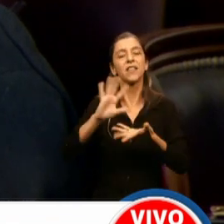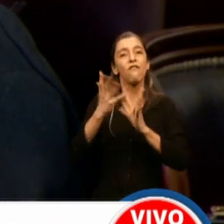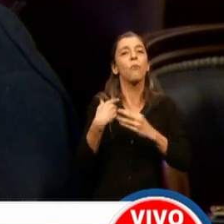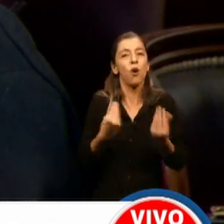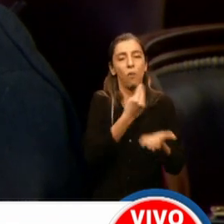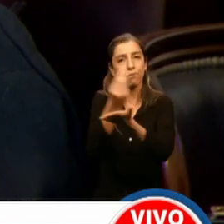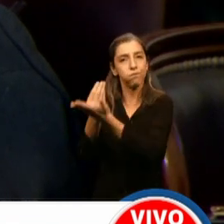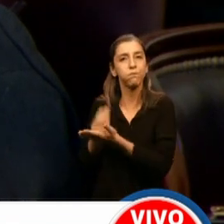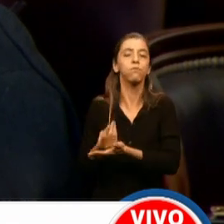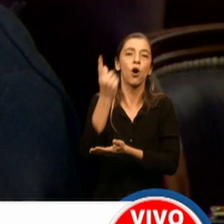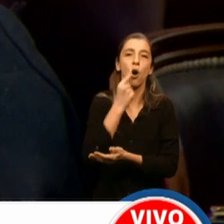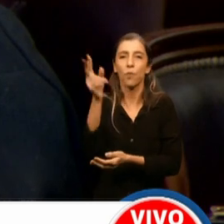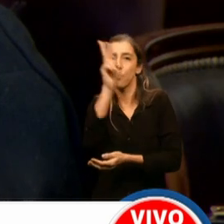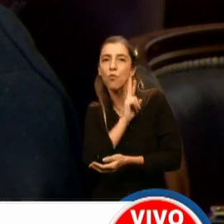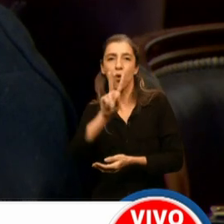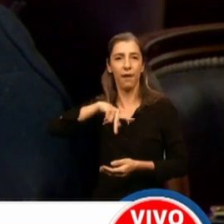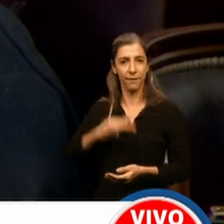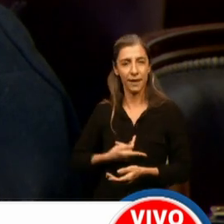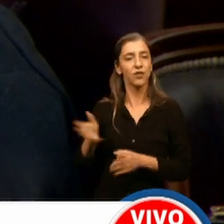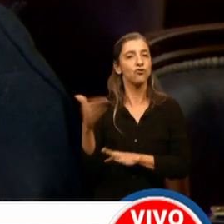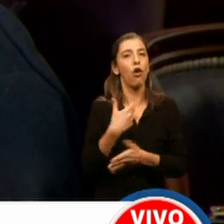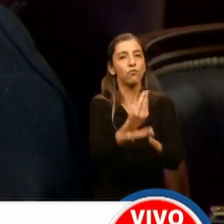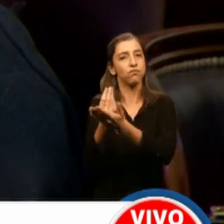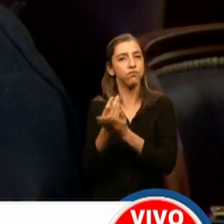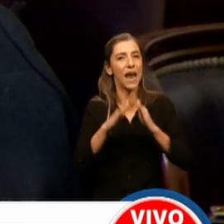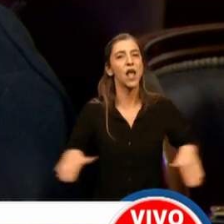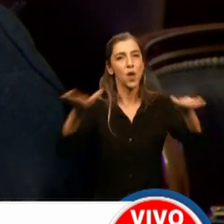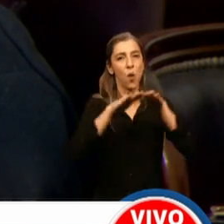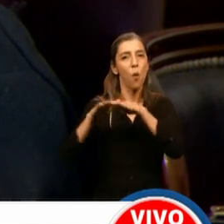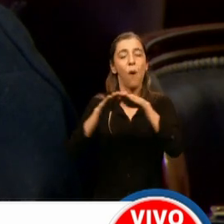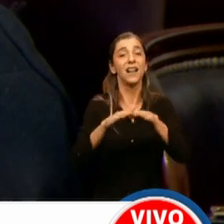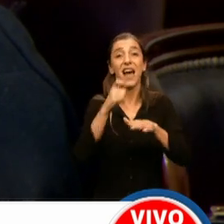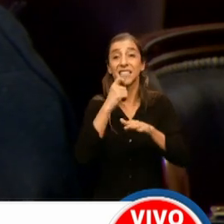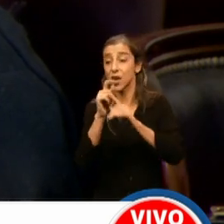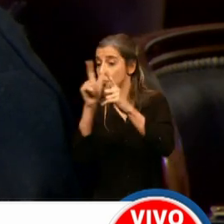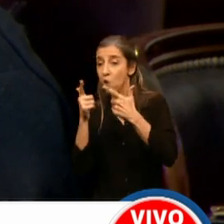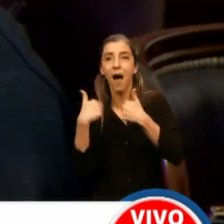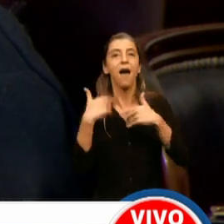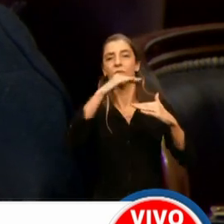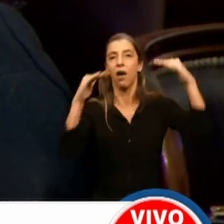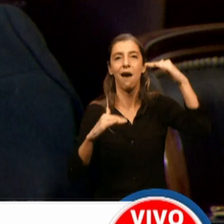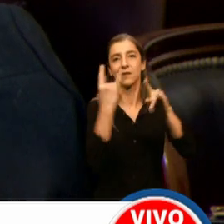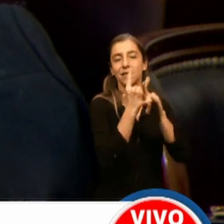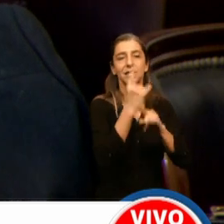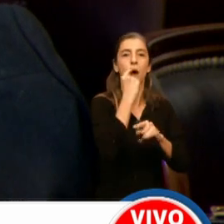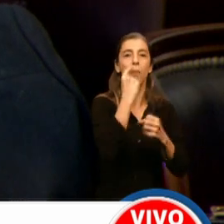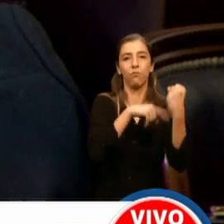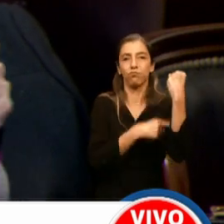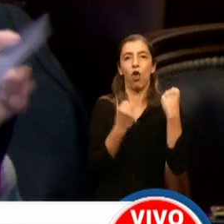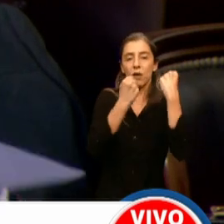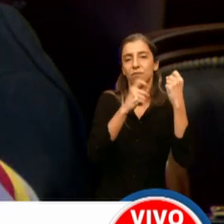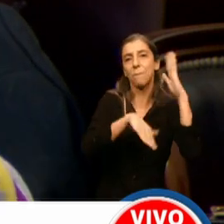varones mujeres y trans de otro modo siempre seremos hablados por la violencia del machismo y las formaciones discursivas del patriarcado